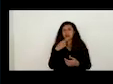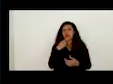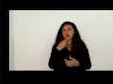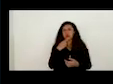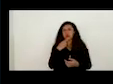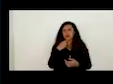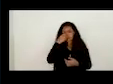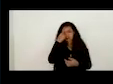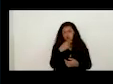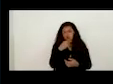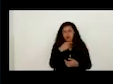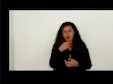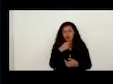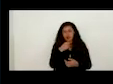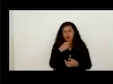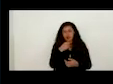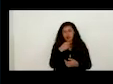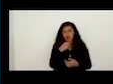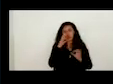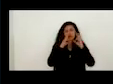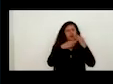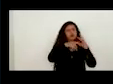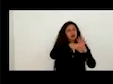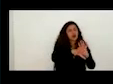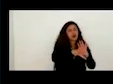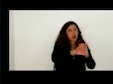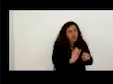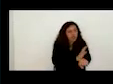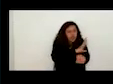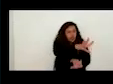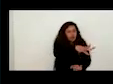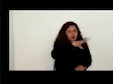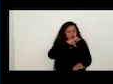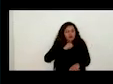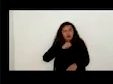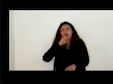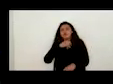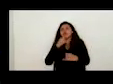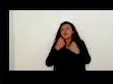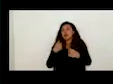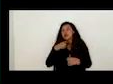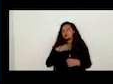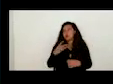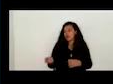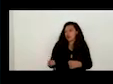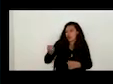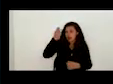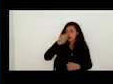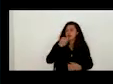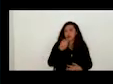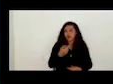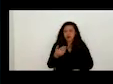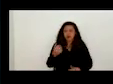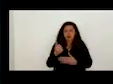fuente para generar esa energía que va a ayudar también al crecimiento adecuado. Las proteínas las